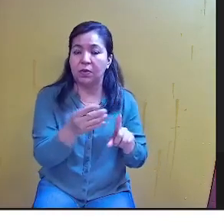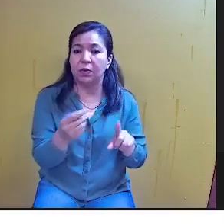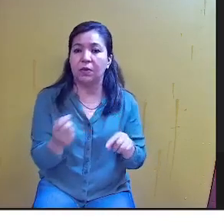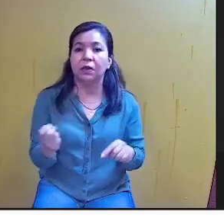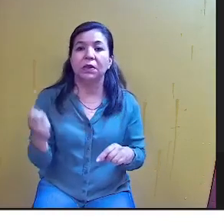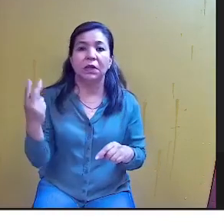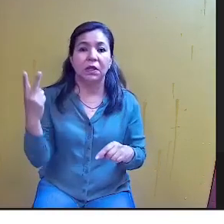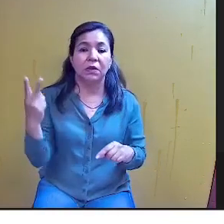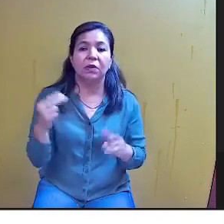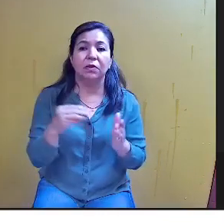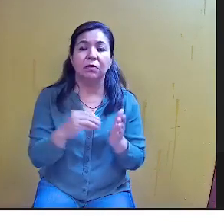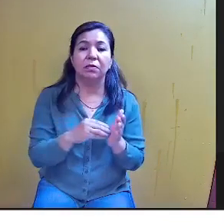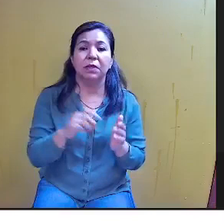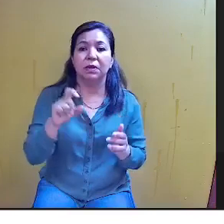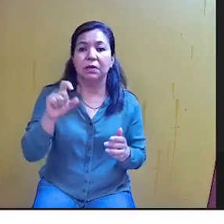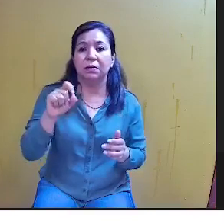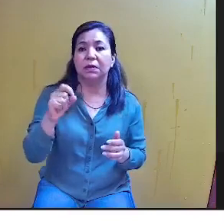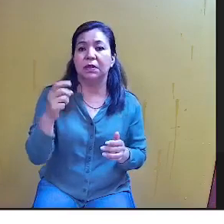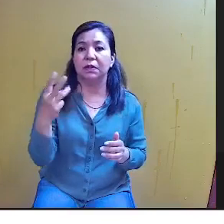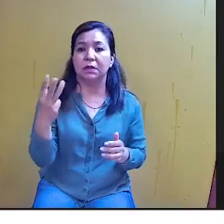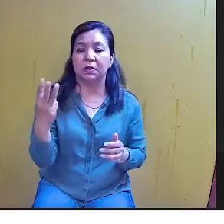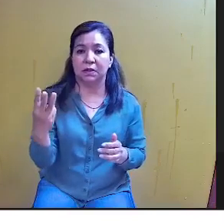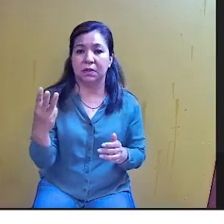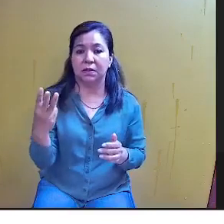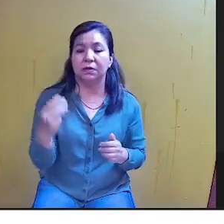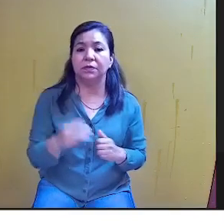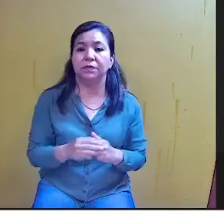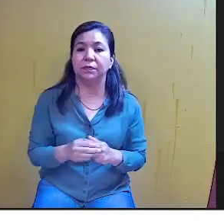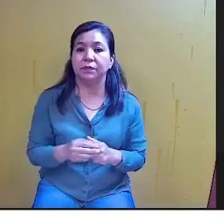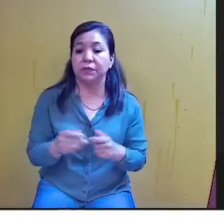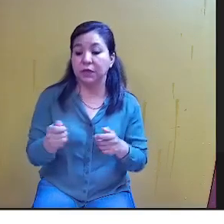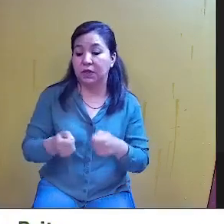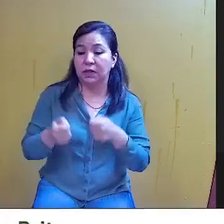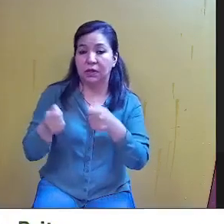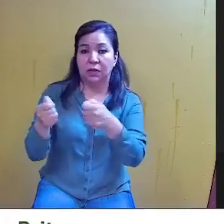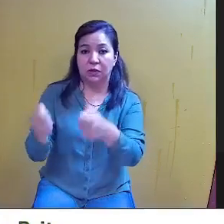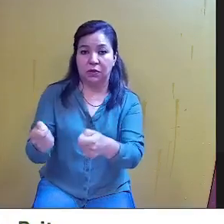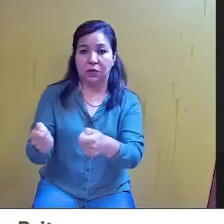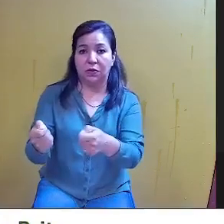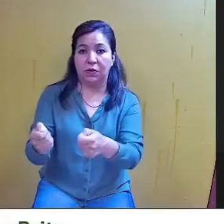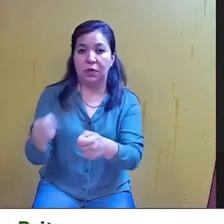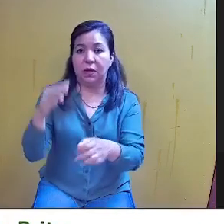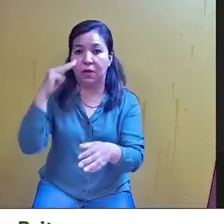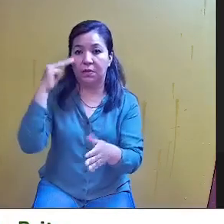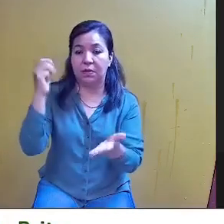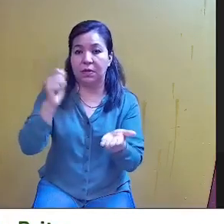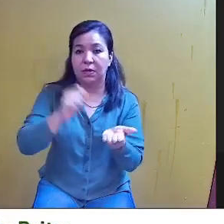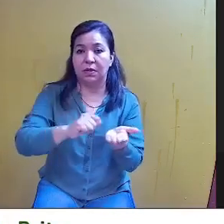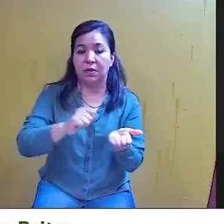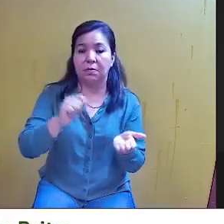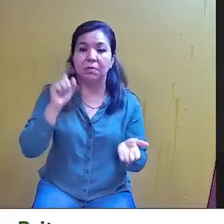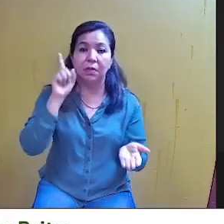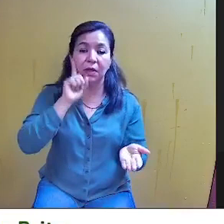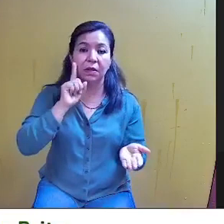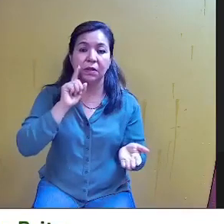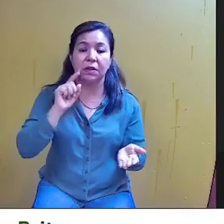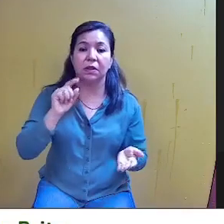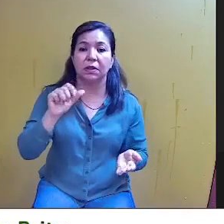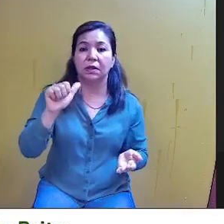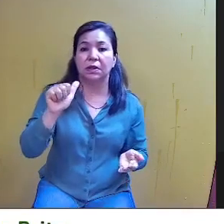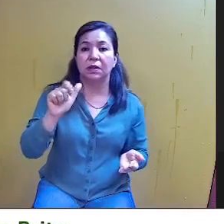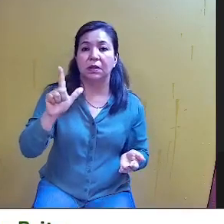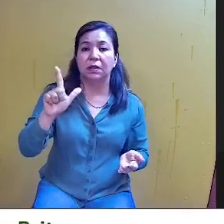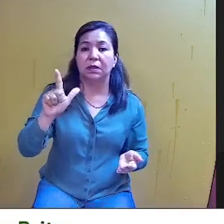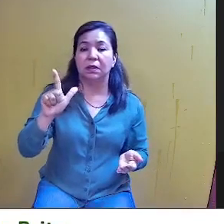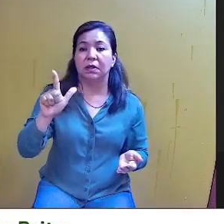TEE-JEC/069/2023, el cual también fue turnado a la ponencia a cargo de la magistrada Almadelia Eugenio Alcaraz. Por lo tanto, le